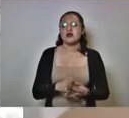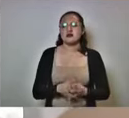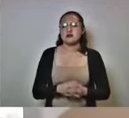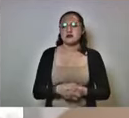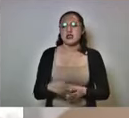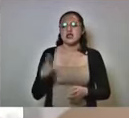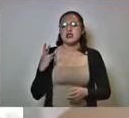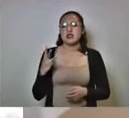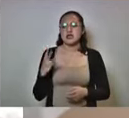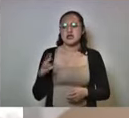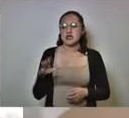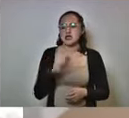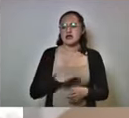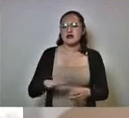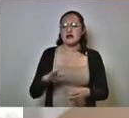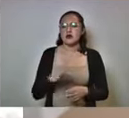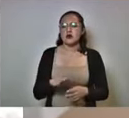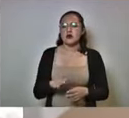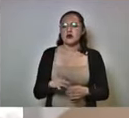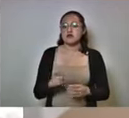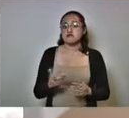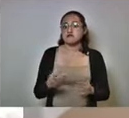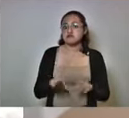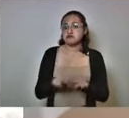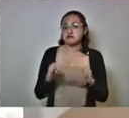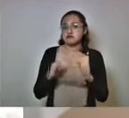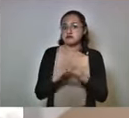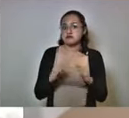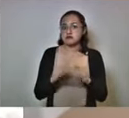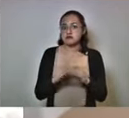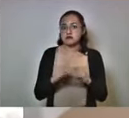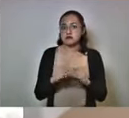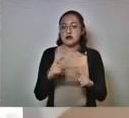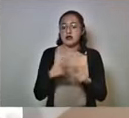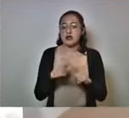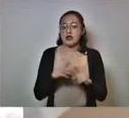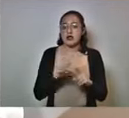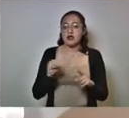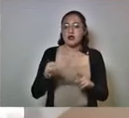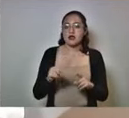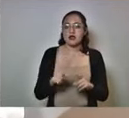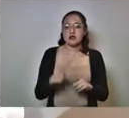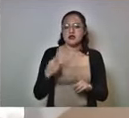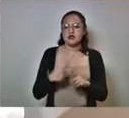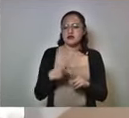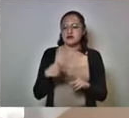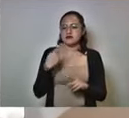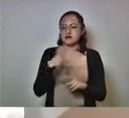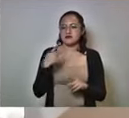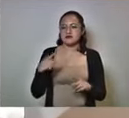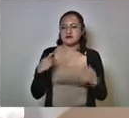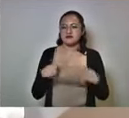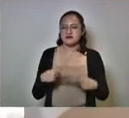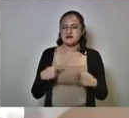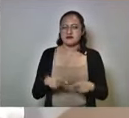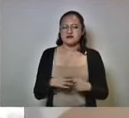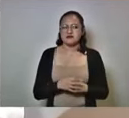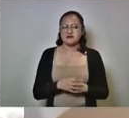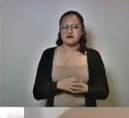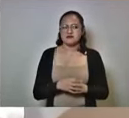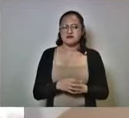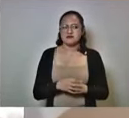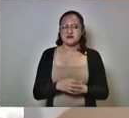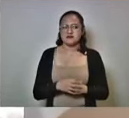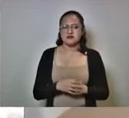hay tres propiedades. La propiedad que corresponde a esos privados. La propiedad